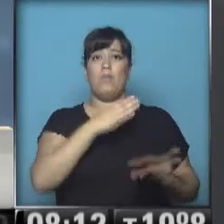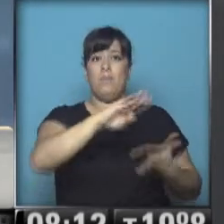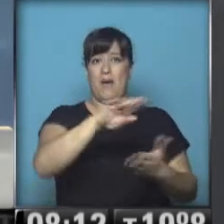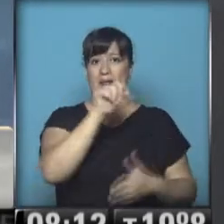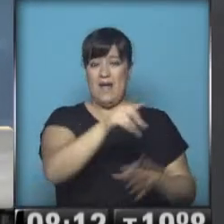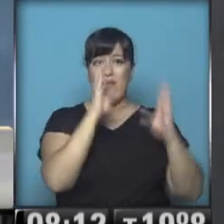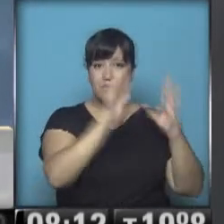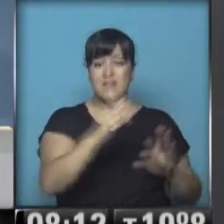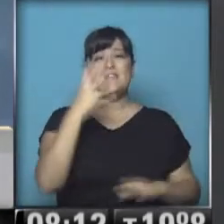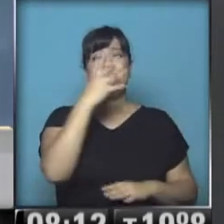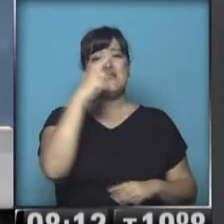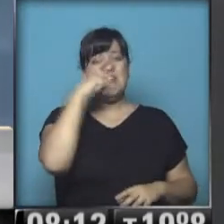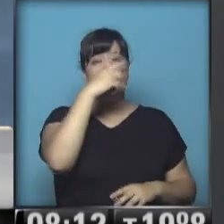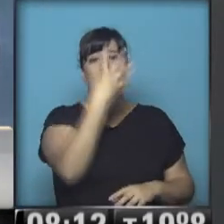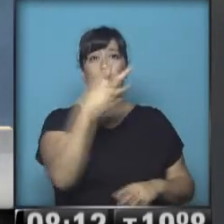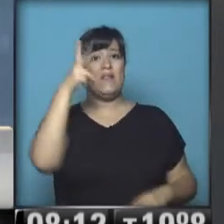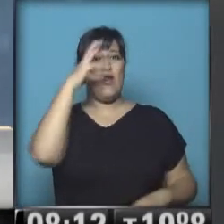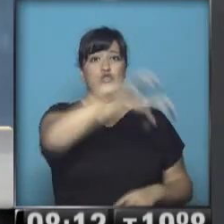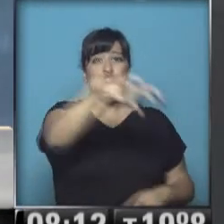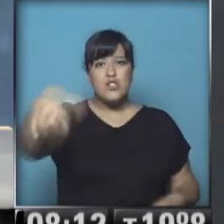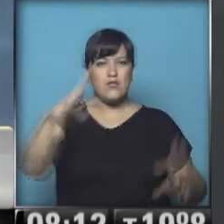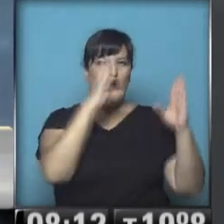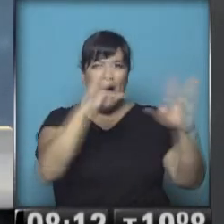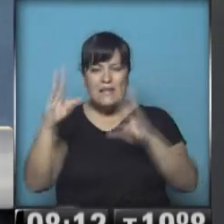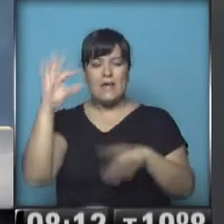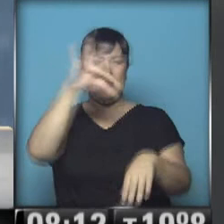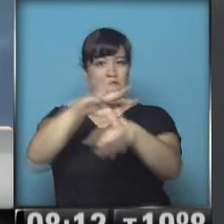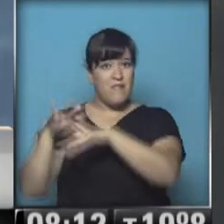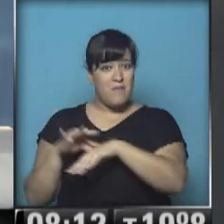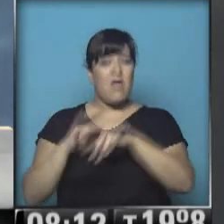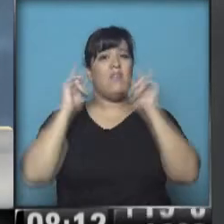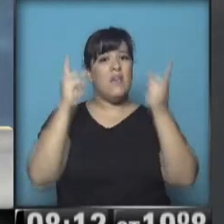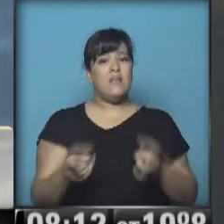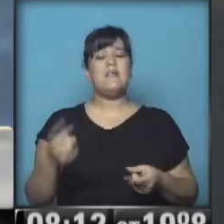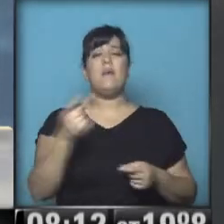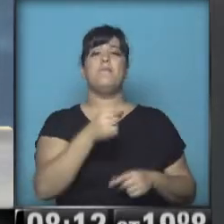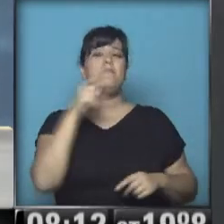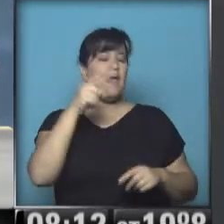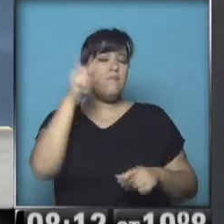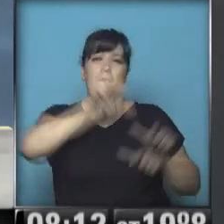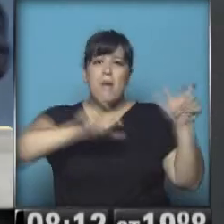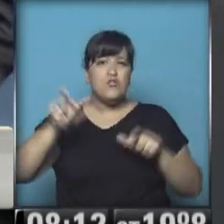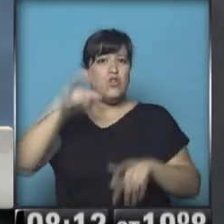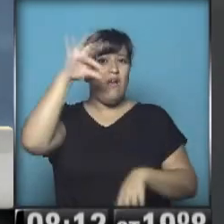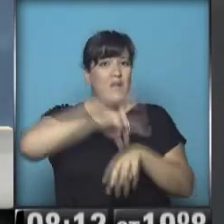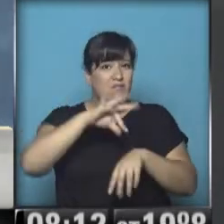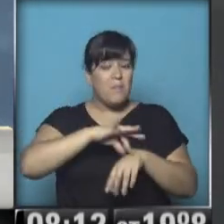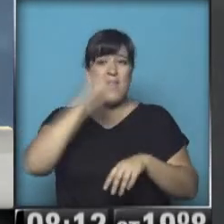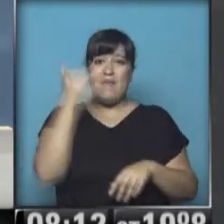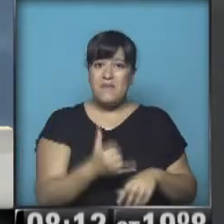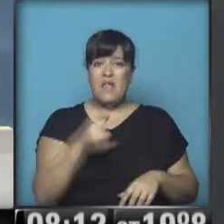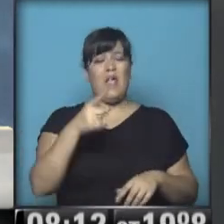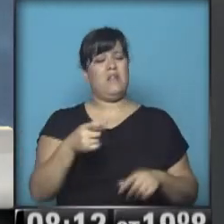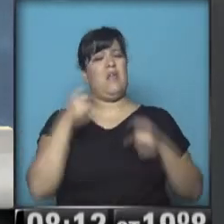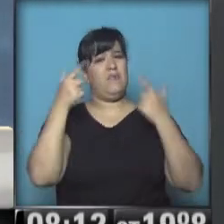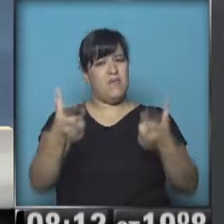758 centros que no había 34.000 personas que son perfectamente atendidas mecanismos de cobertura que se extiende a